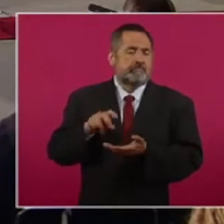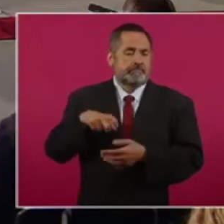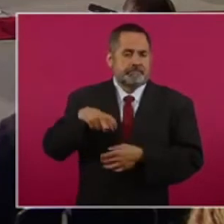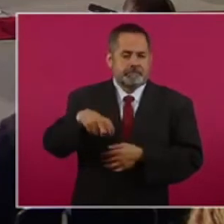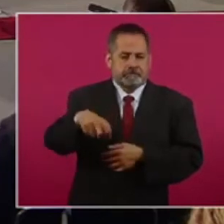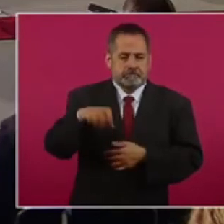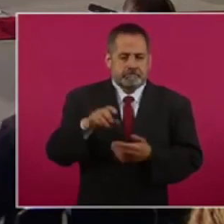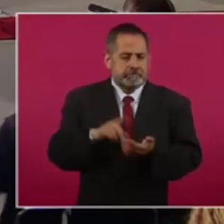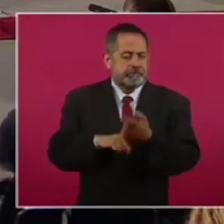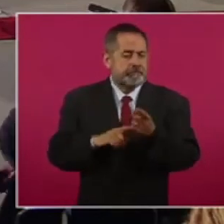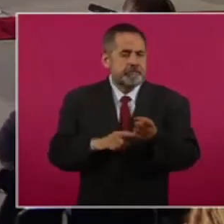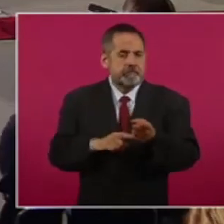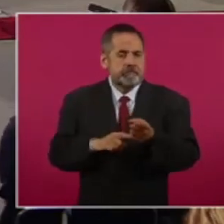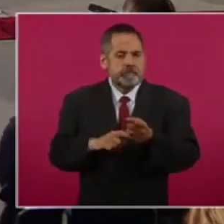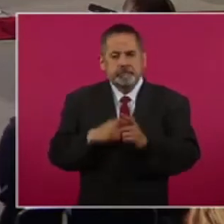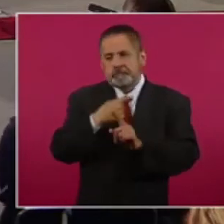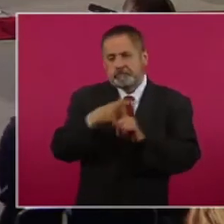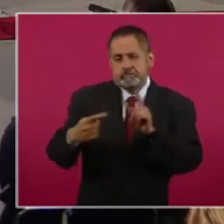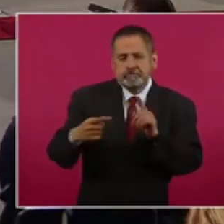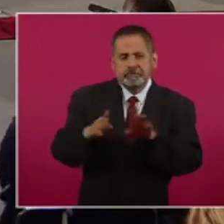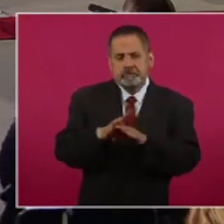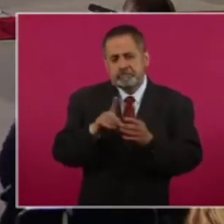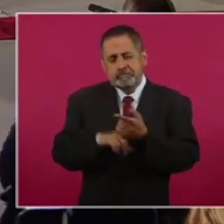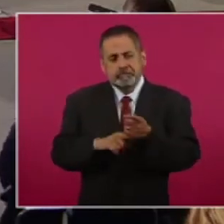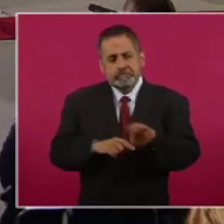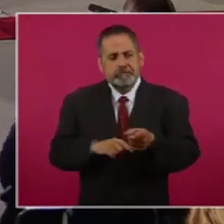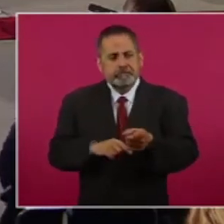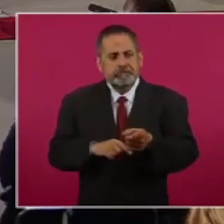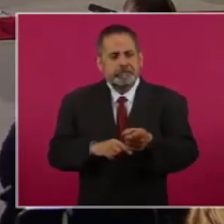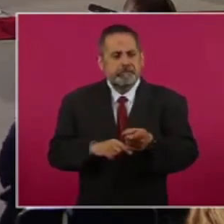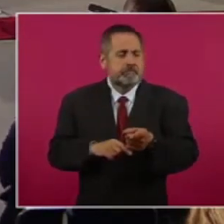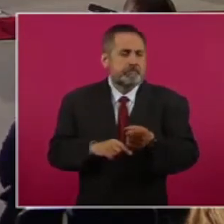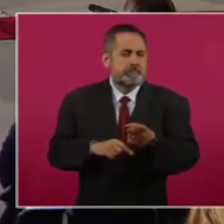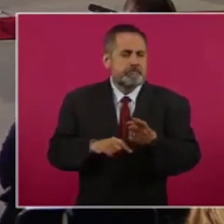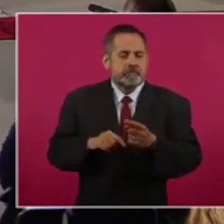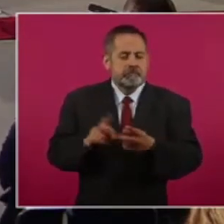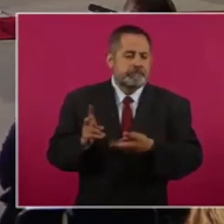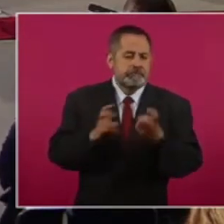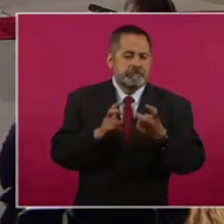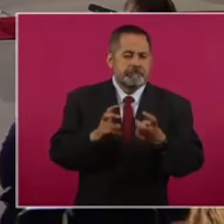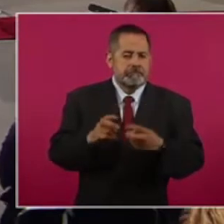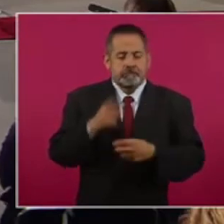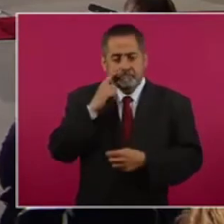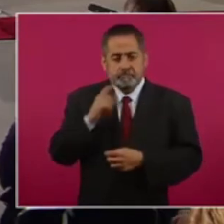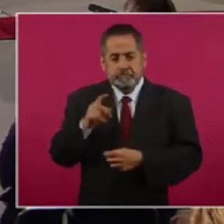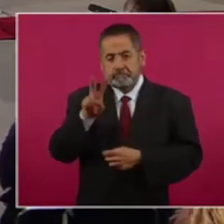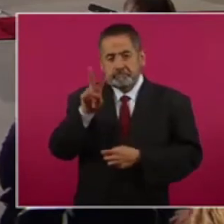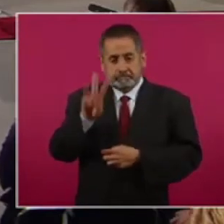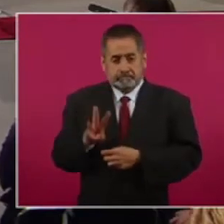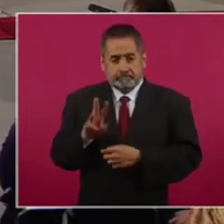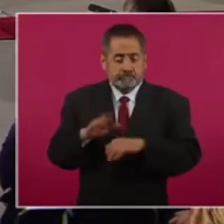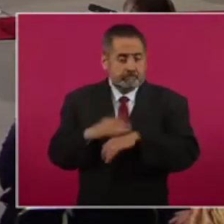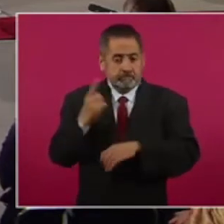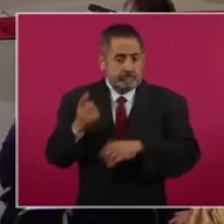se los robaban, la mitad de los carros que se robaban eran Volkswagen porque